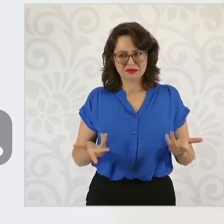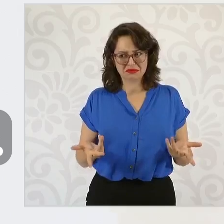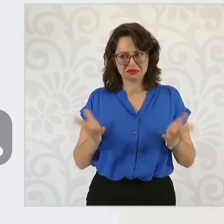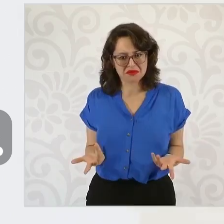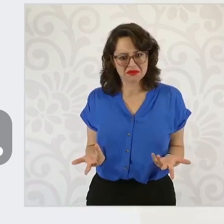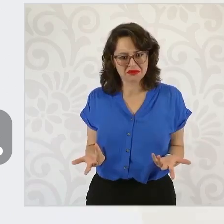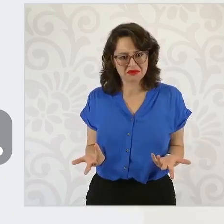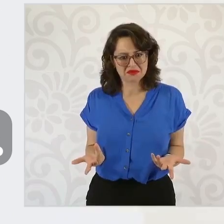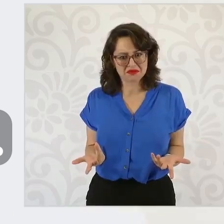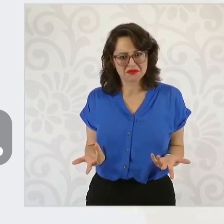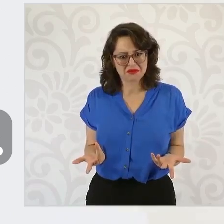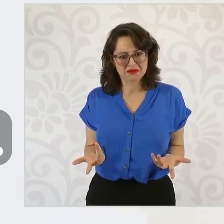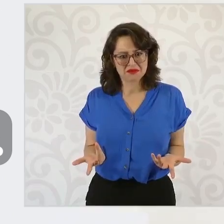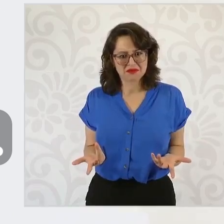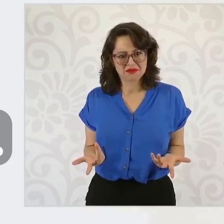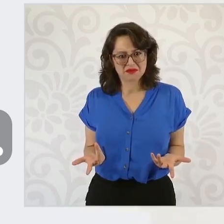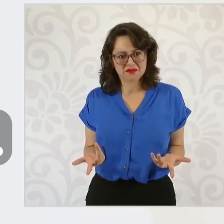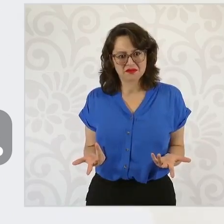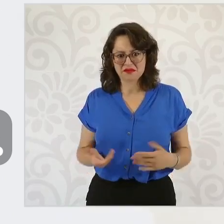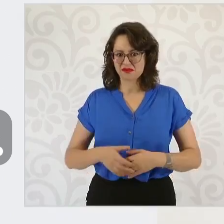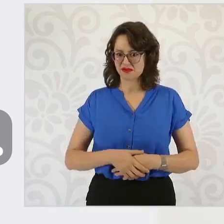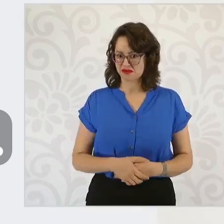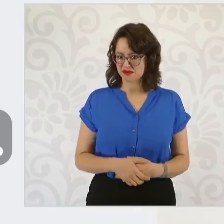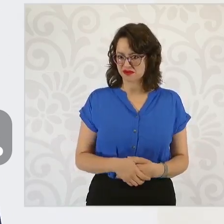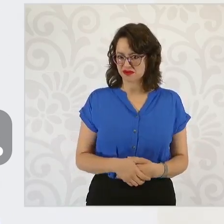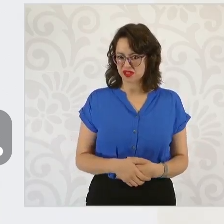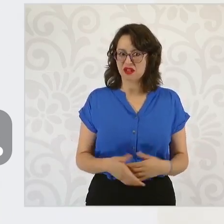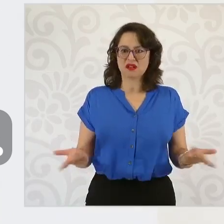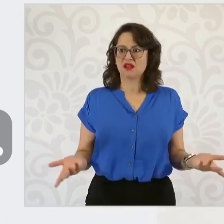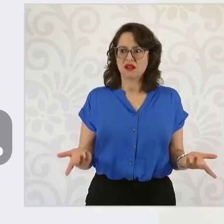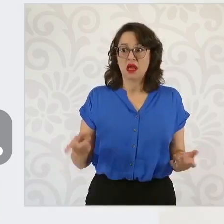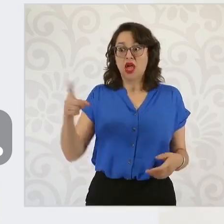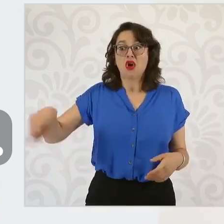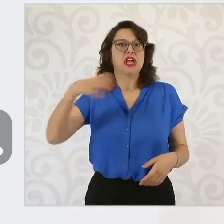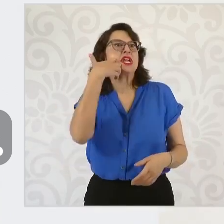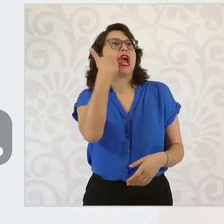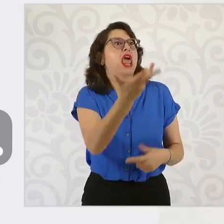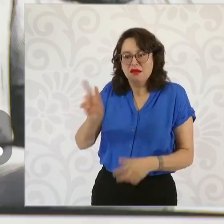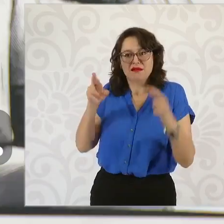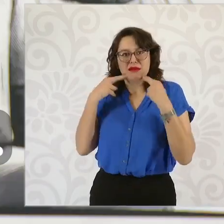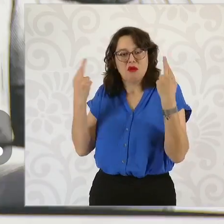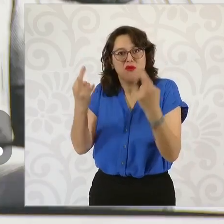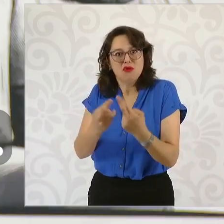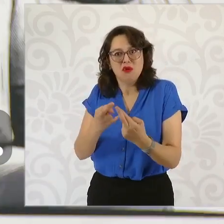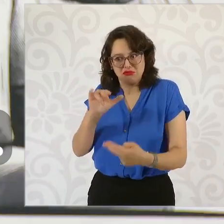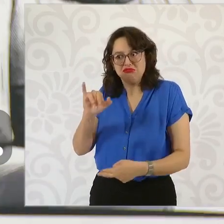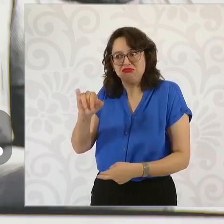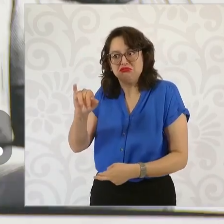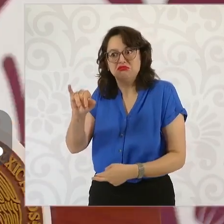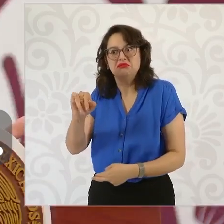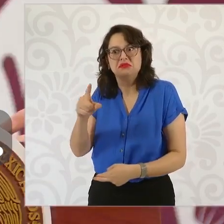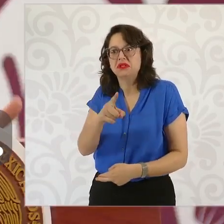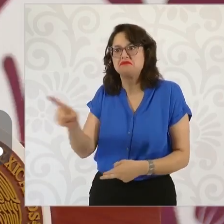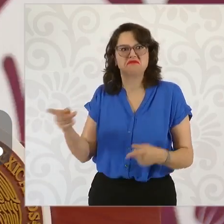siempre. ¿Para qué hacen todo eso? Para reunirse conmigo si ellos ya sabían que se iban a reunir conmigo el viernes. O sea, hay cosas